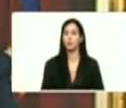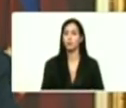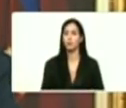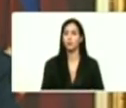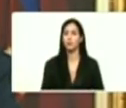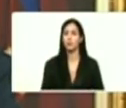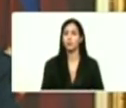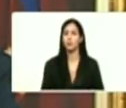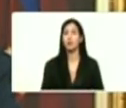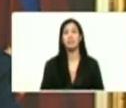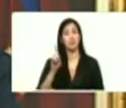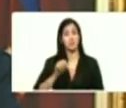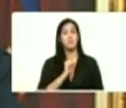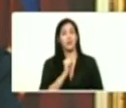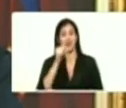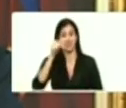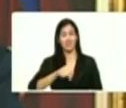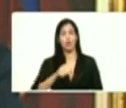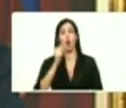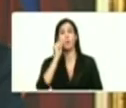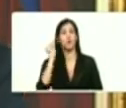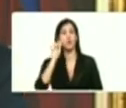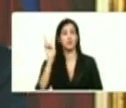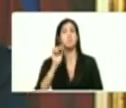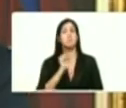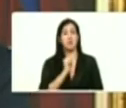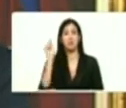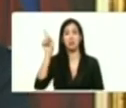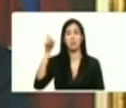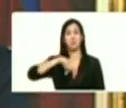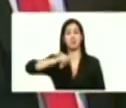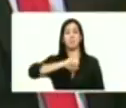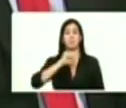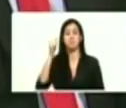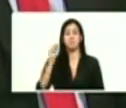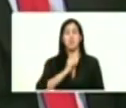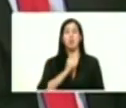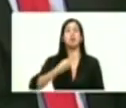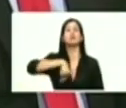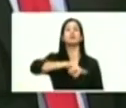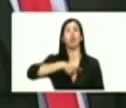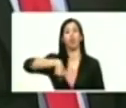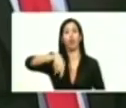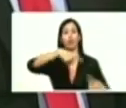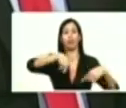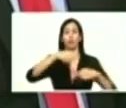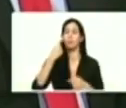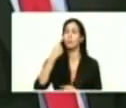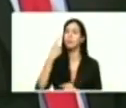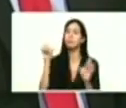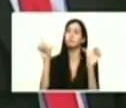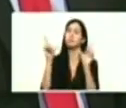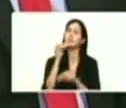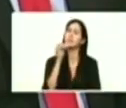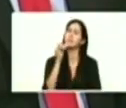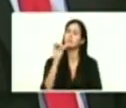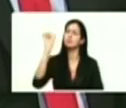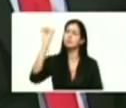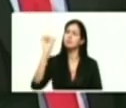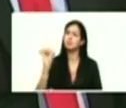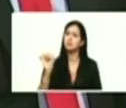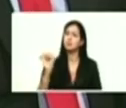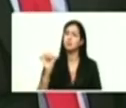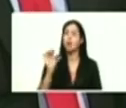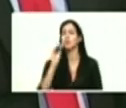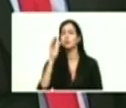y a los hijos de Bolívar y a las hijas de Bolívar me da mucha risa ¿verdad? porque nosotros vemos los noticieros y ellos de repente se